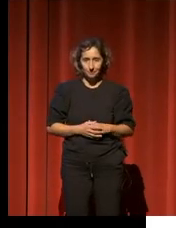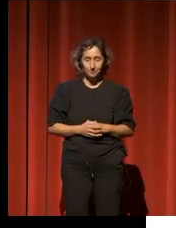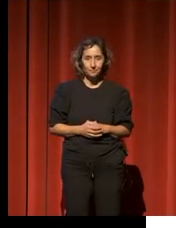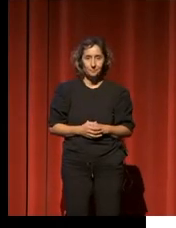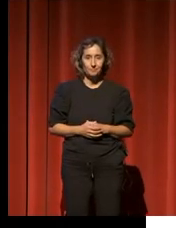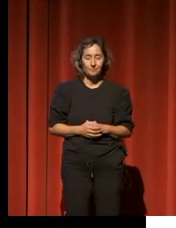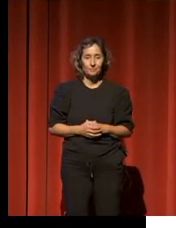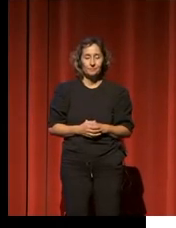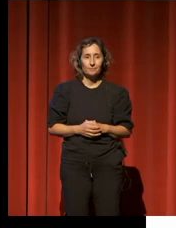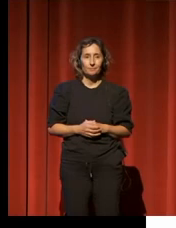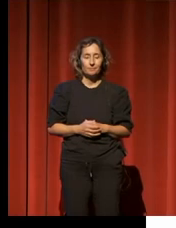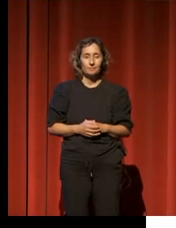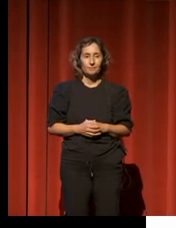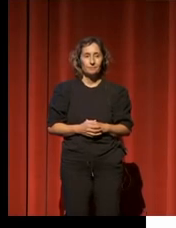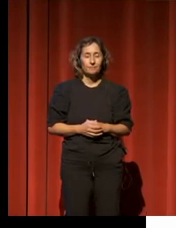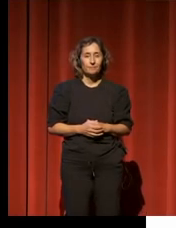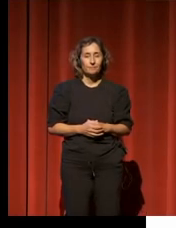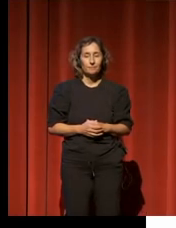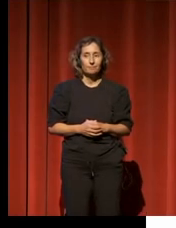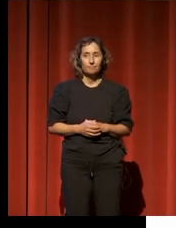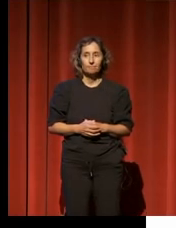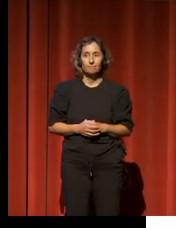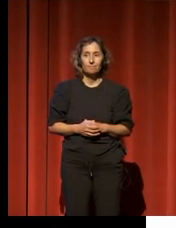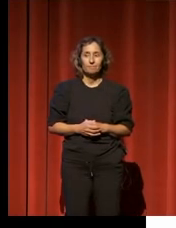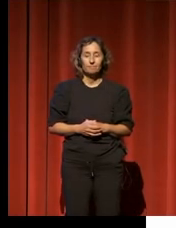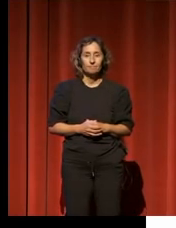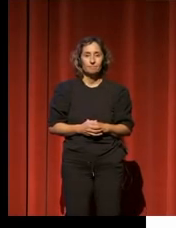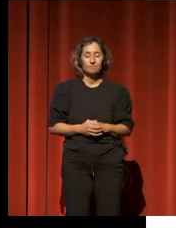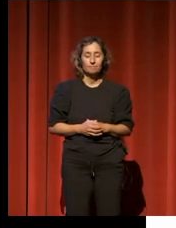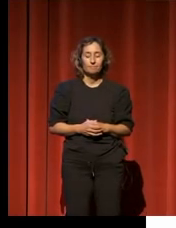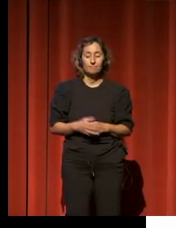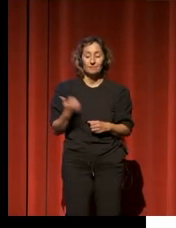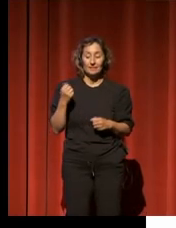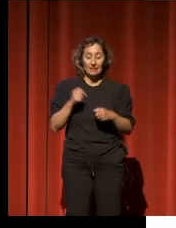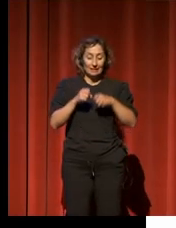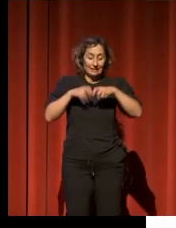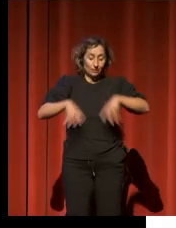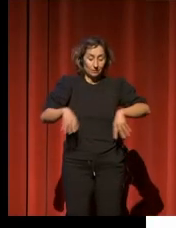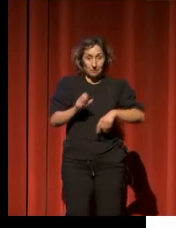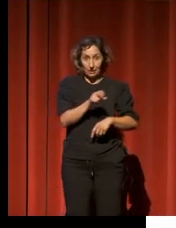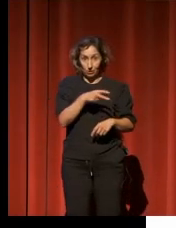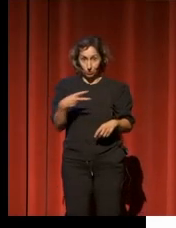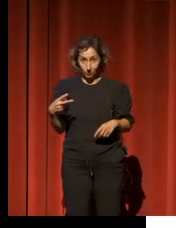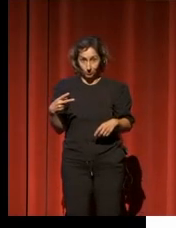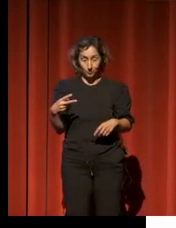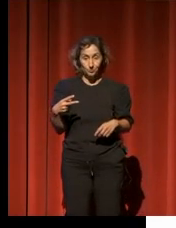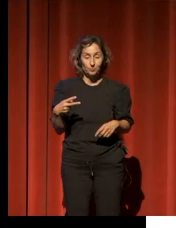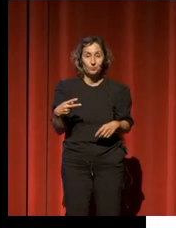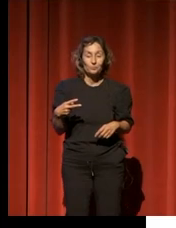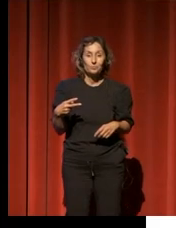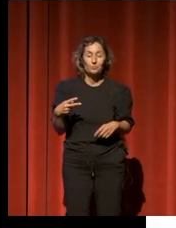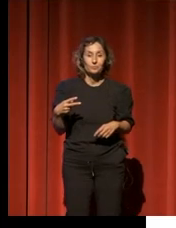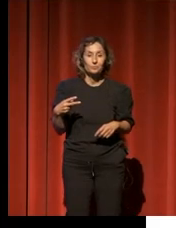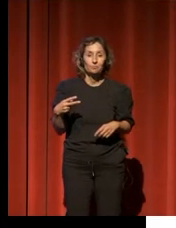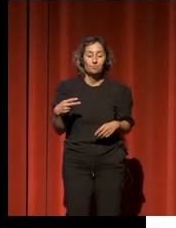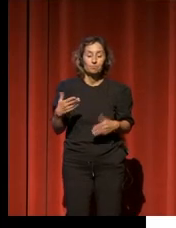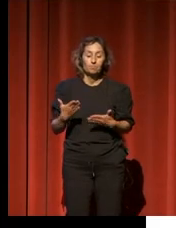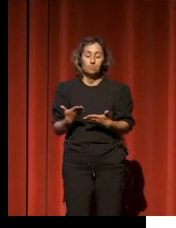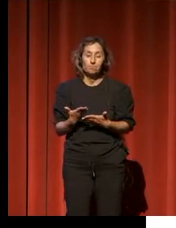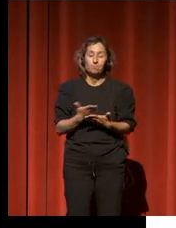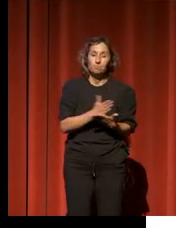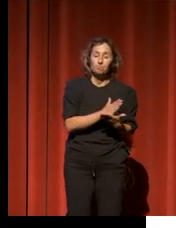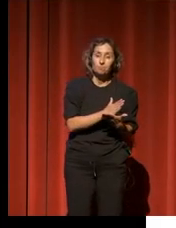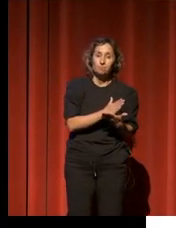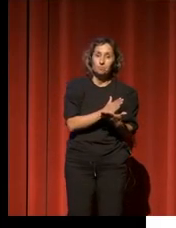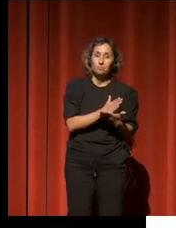eem este sería un poco el el el esquema resultante no por un lado eh aquellos ámbitos